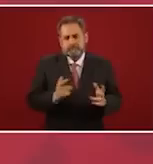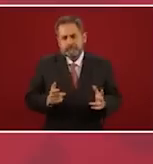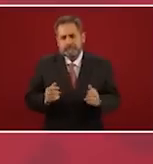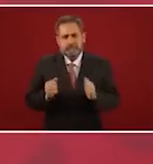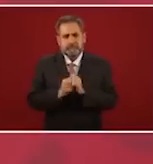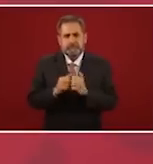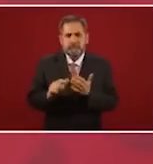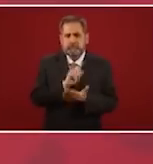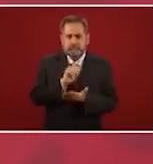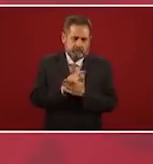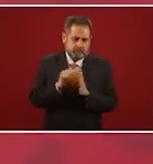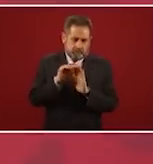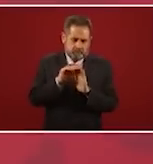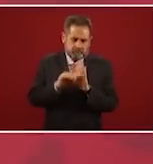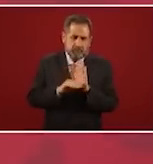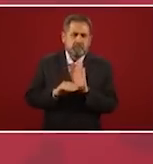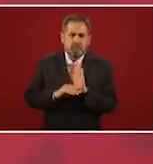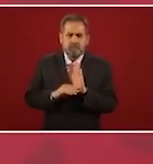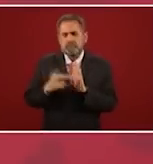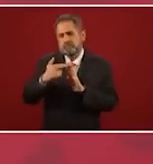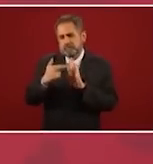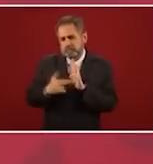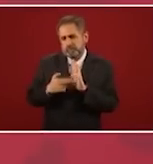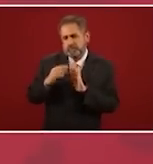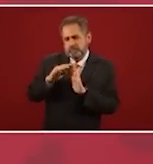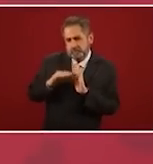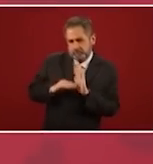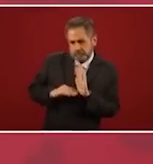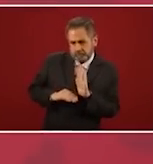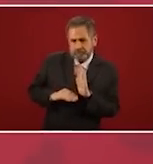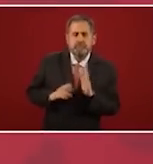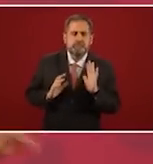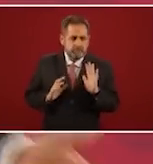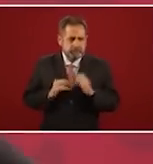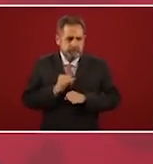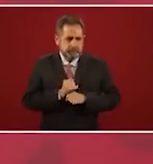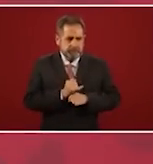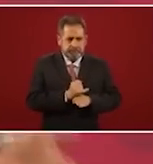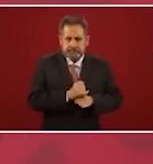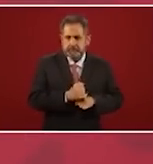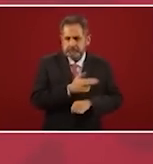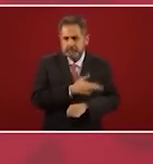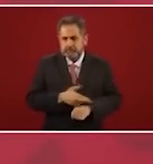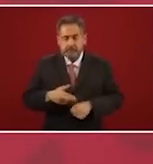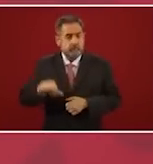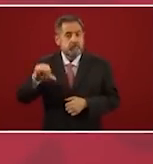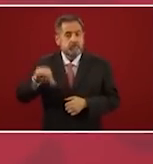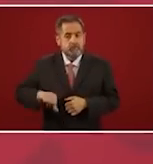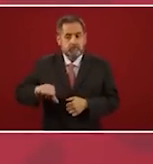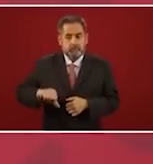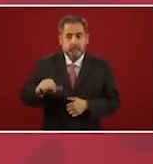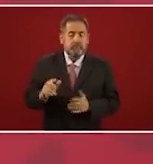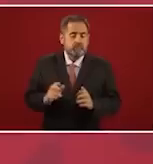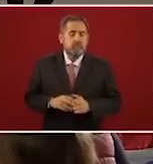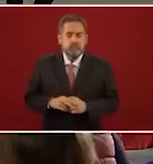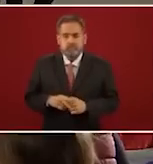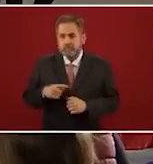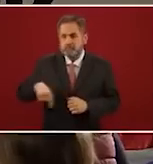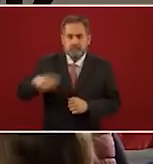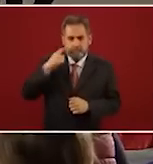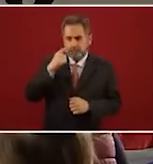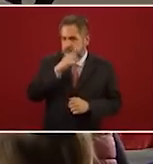conformidad con los procedimientos legales, por eso hoy se